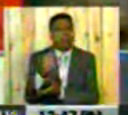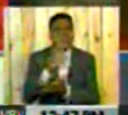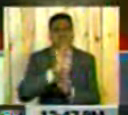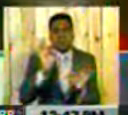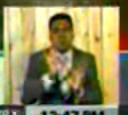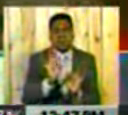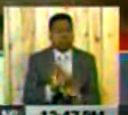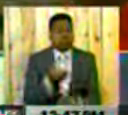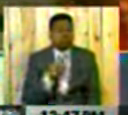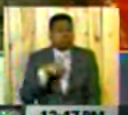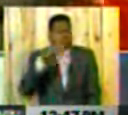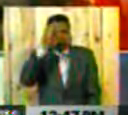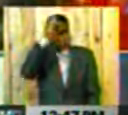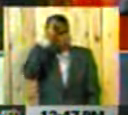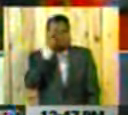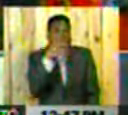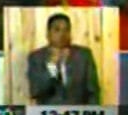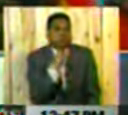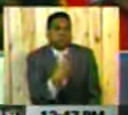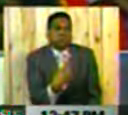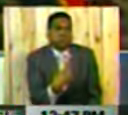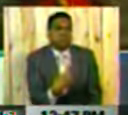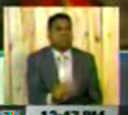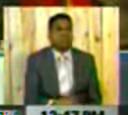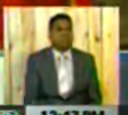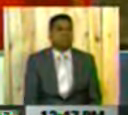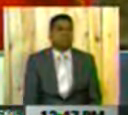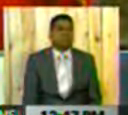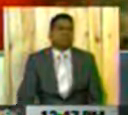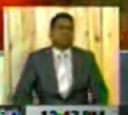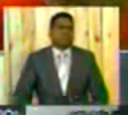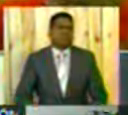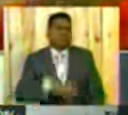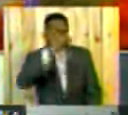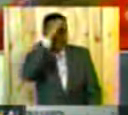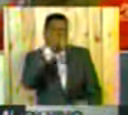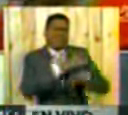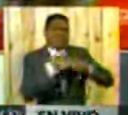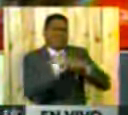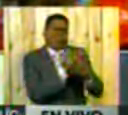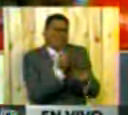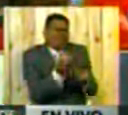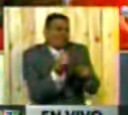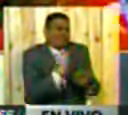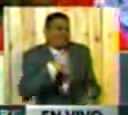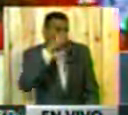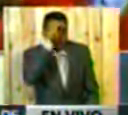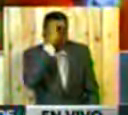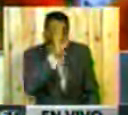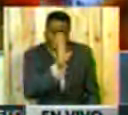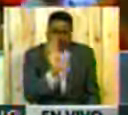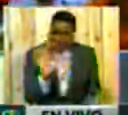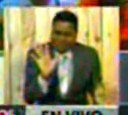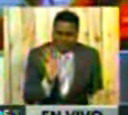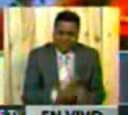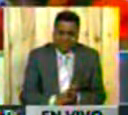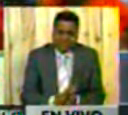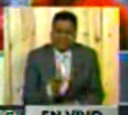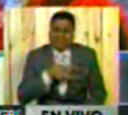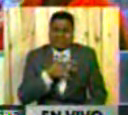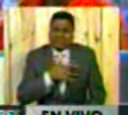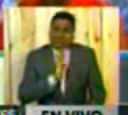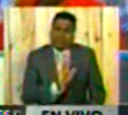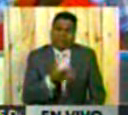sé de qué declaraciones me... Lo acaba de decir. No, pero no, perdóname que disienta de creer